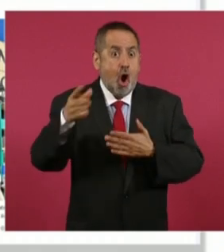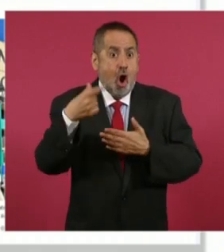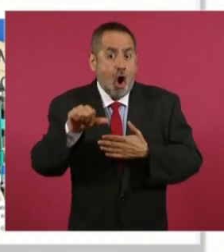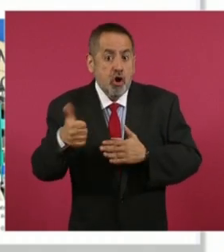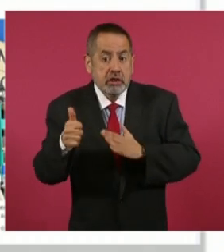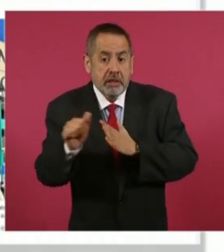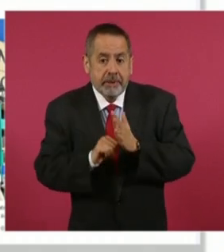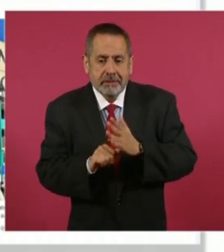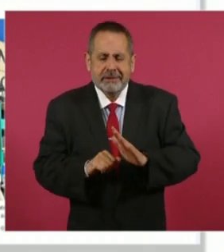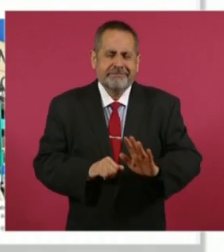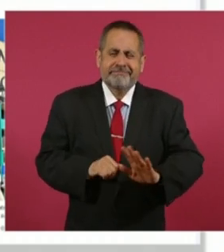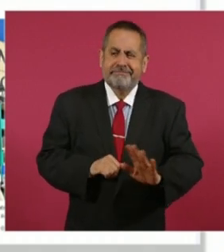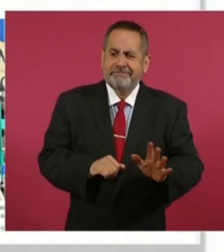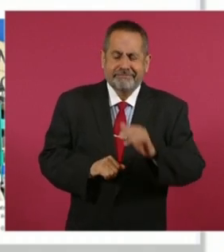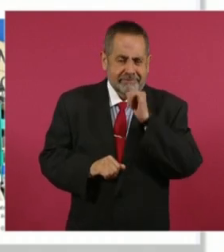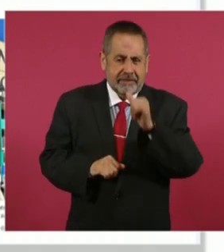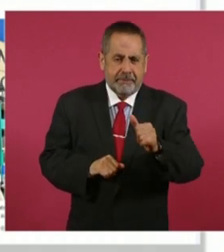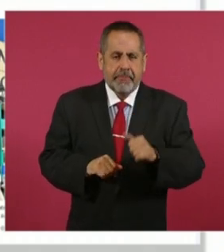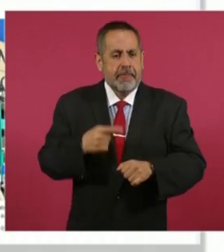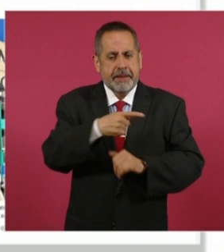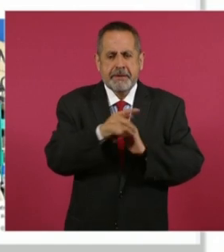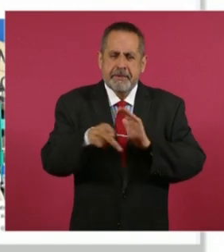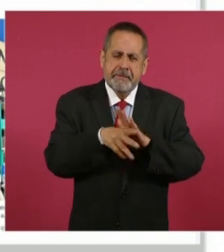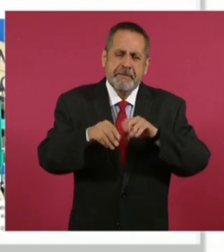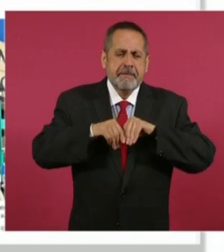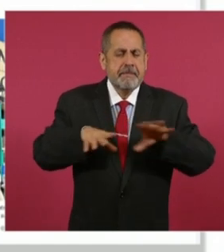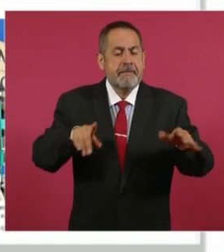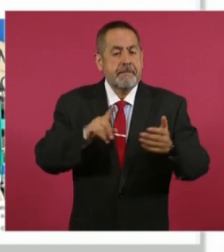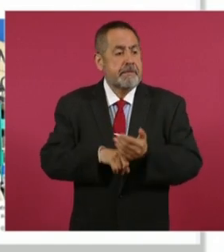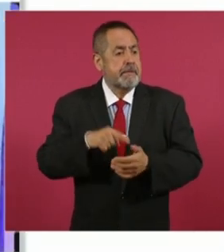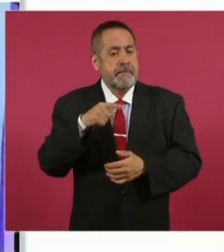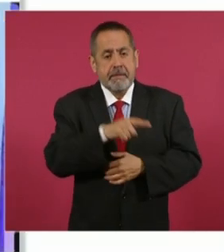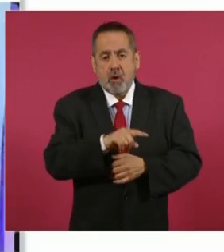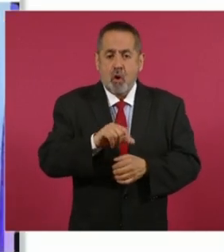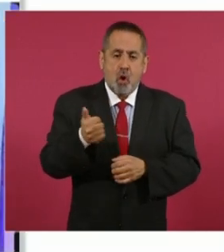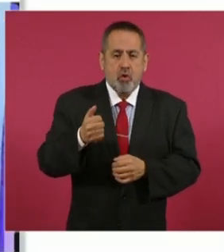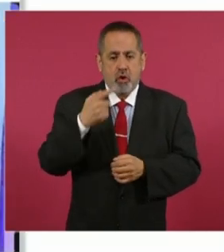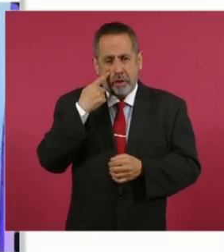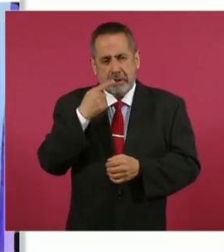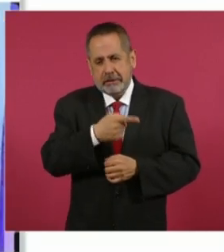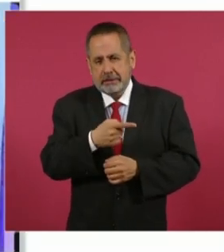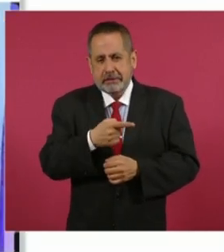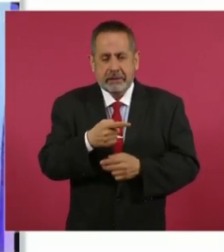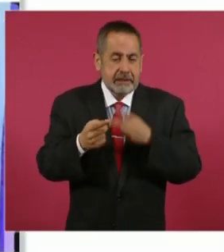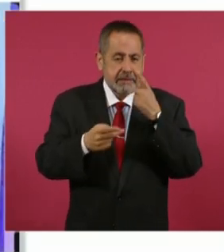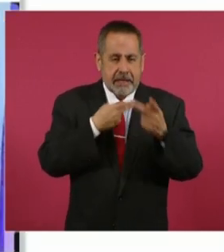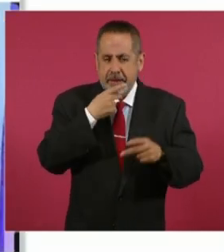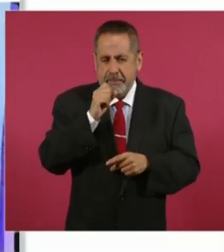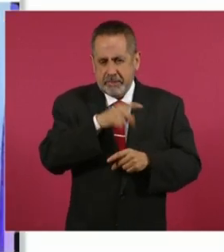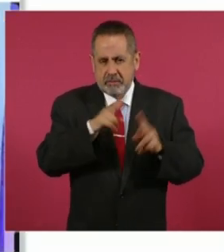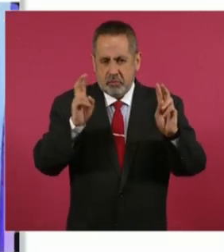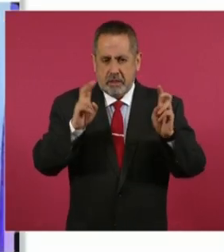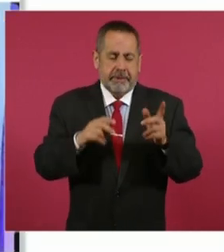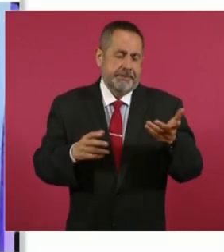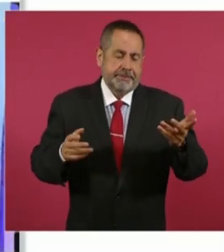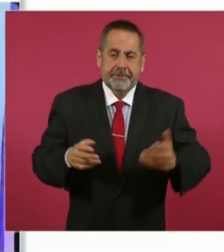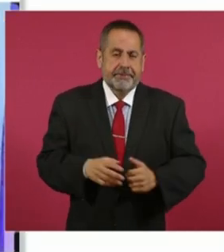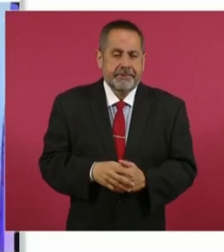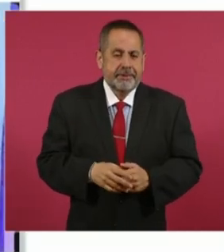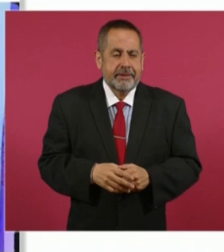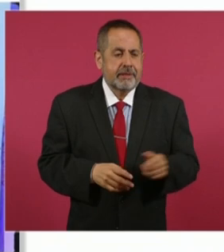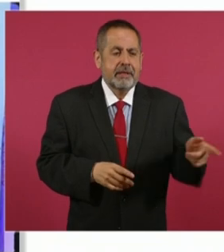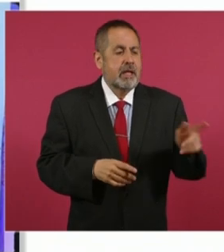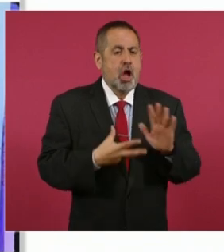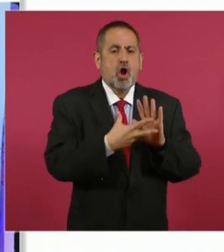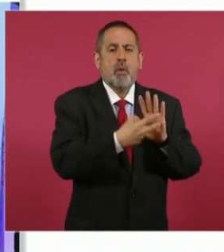no fue la única nota publicada. Además, el Universal publica otra nota sobre el mismo tema. Ya saben, se